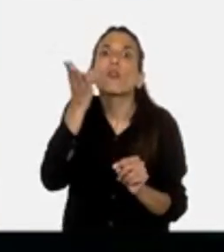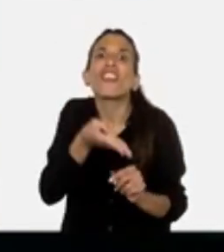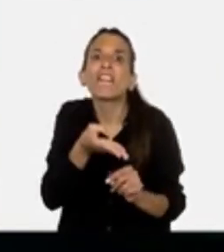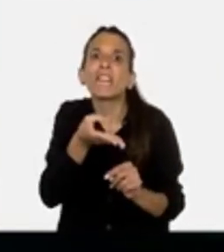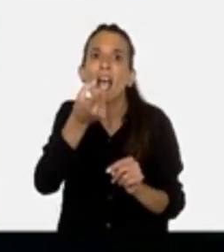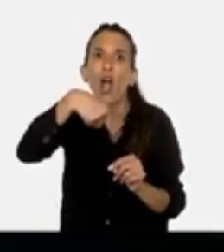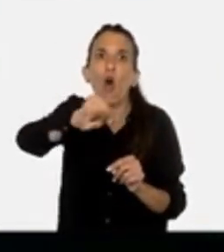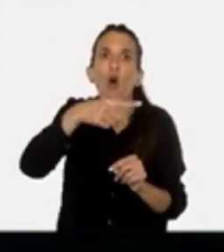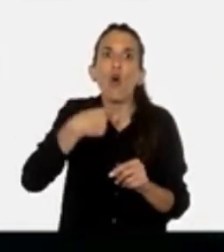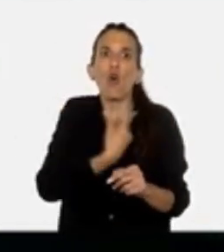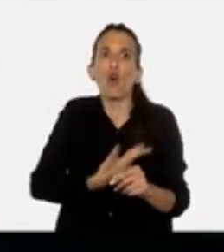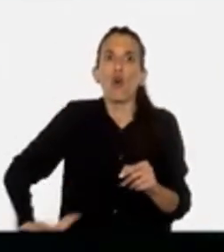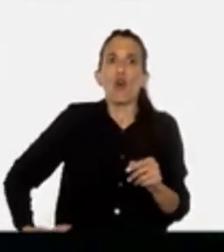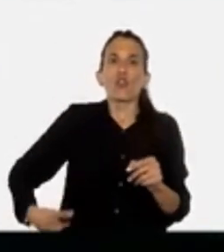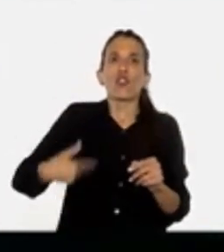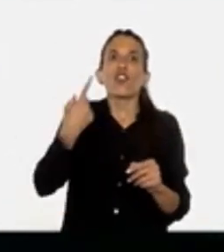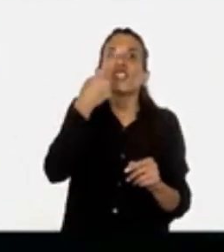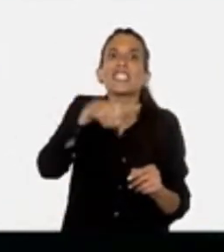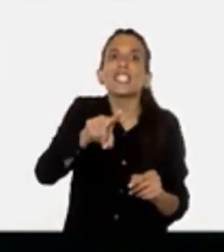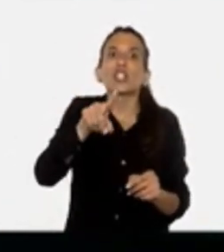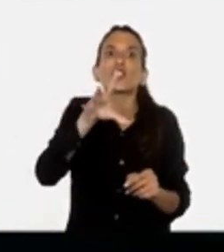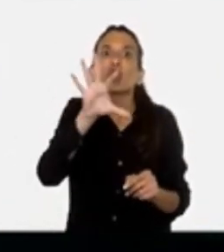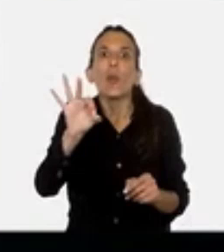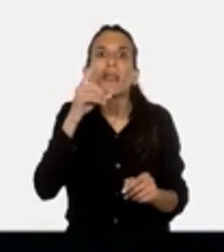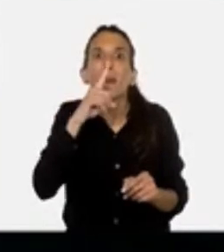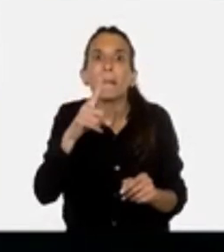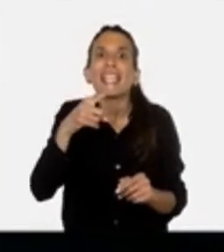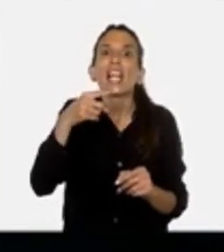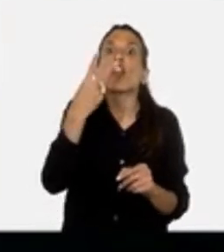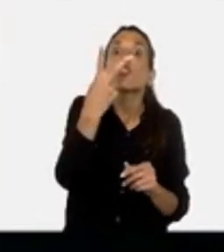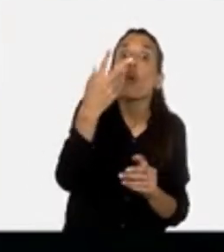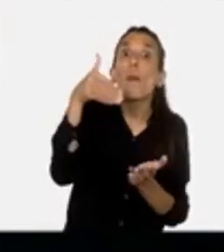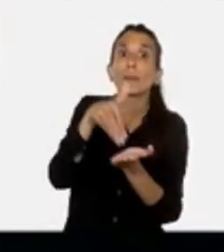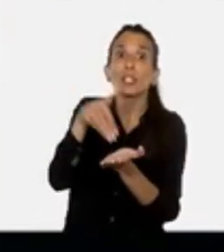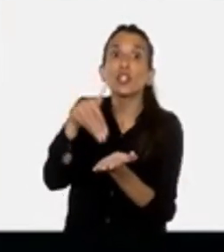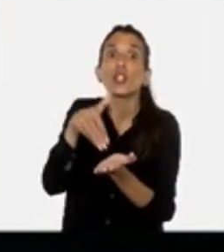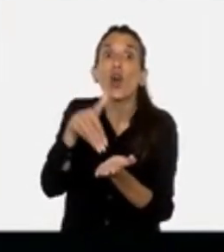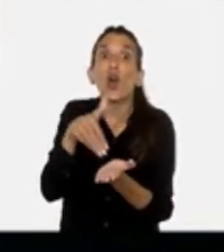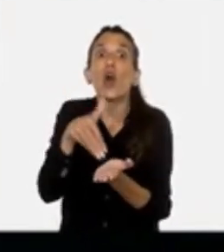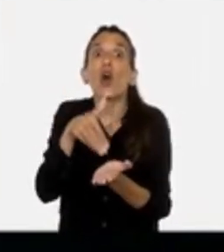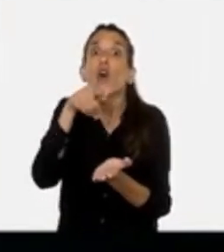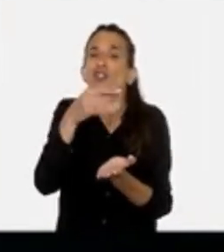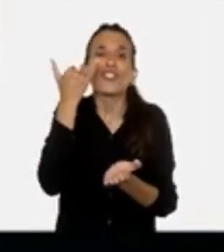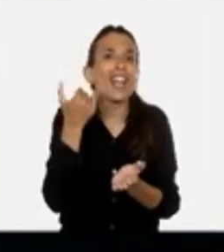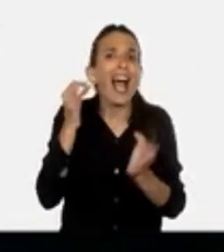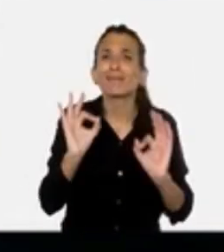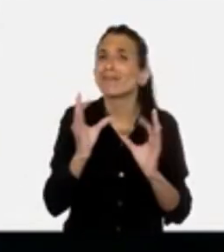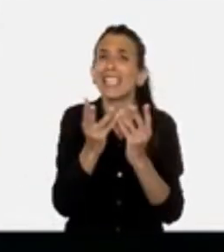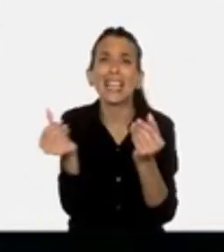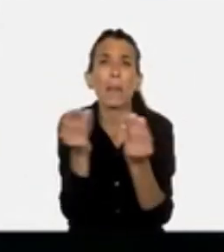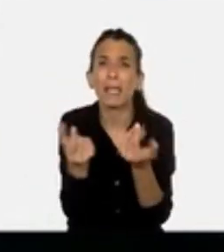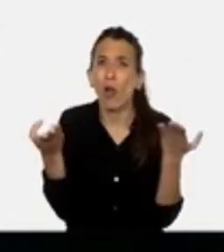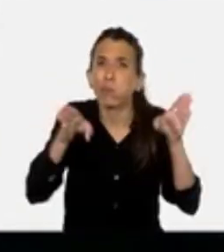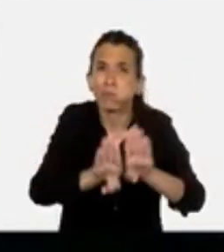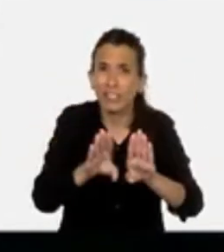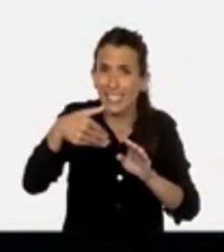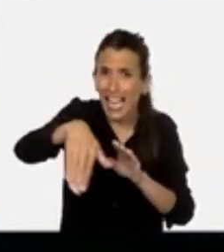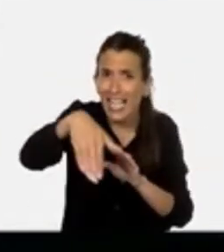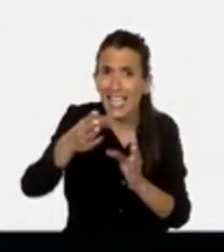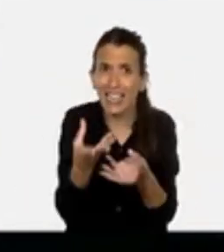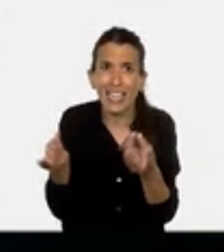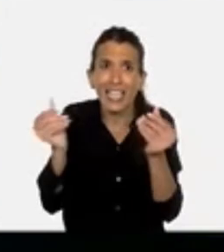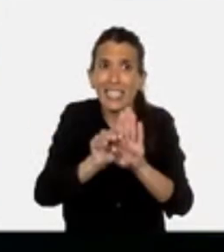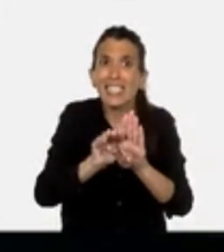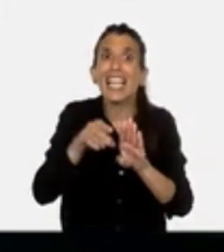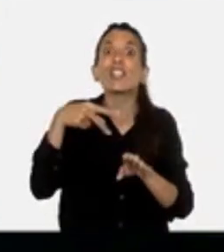generarían 900.000 puestos de trabajo de esos 2 millones que se indexa término ya cierro los presidentes de